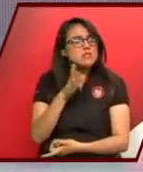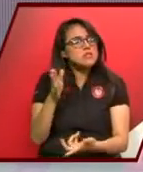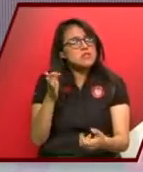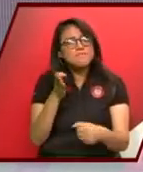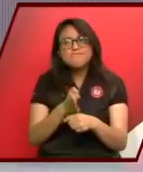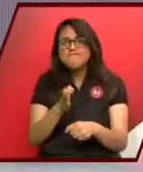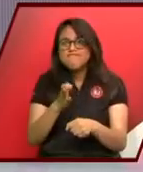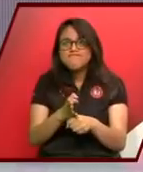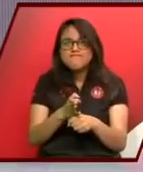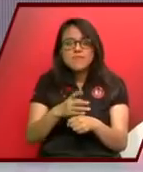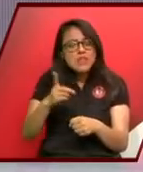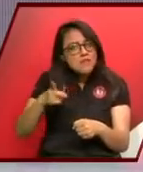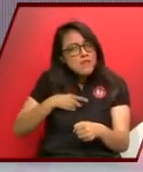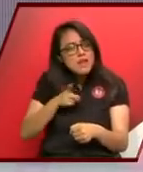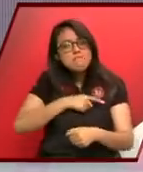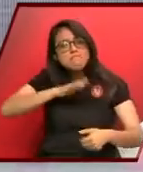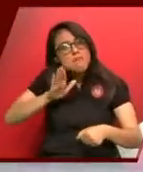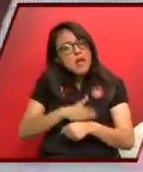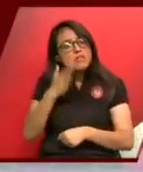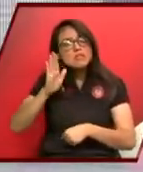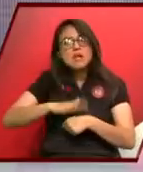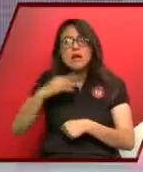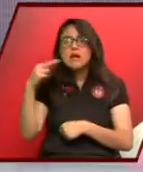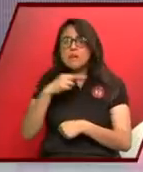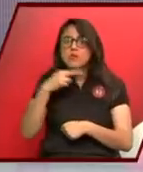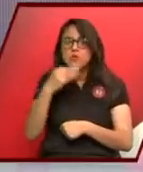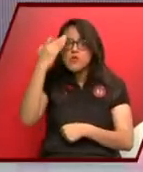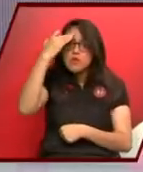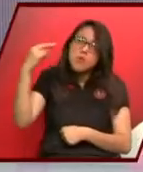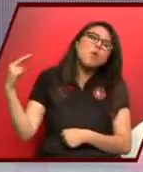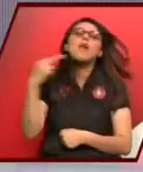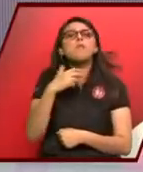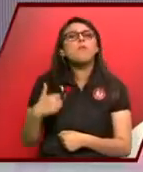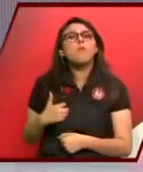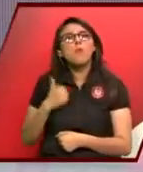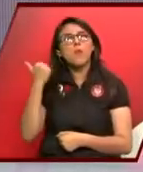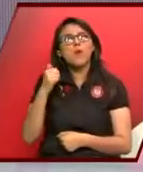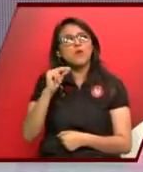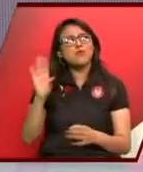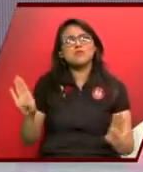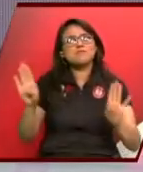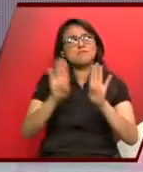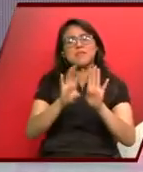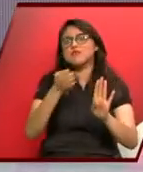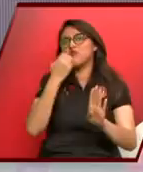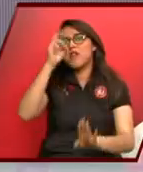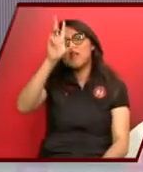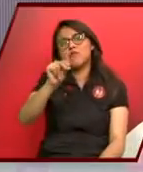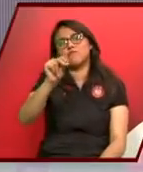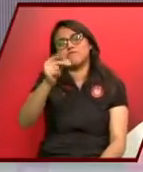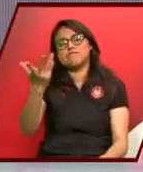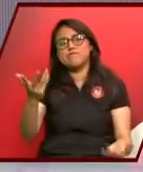Ahorita los chavos lo que necesitamos es recuperar tiempo perdido. No cerrar una escuela.